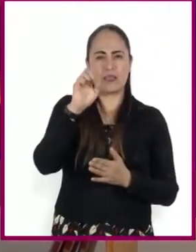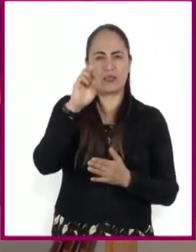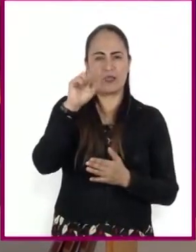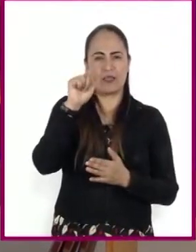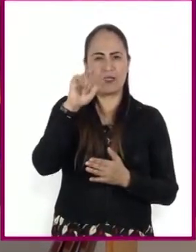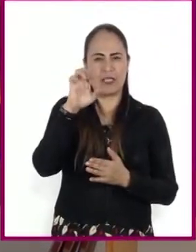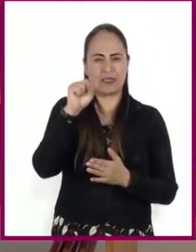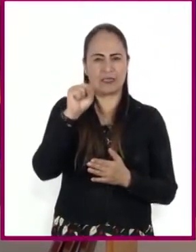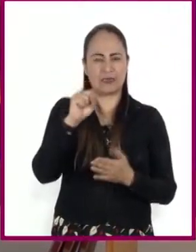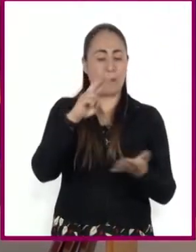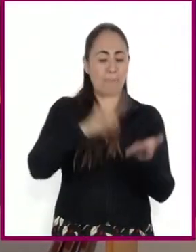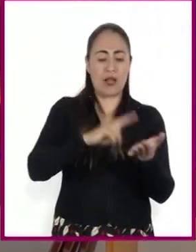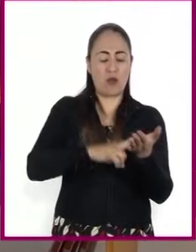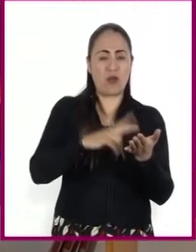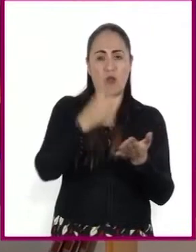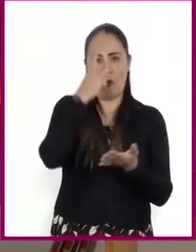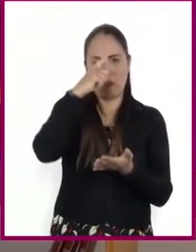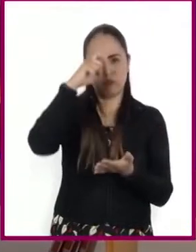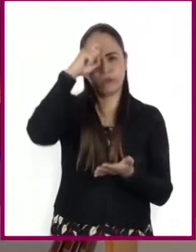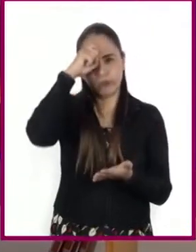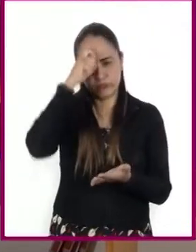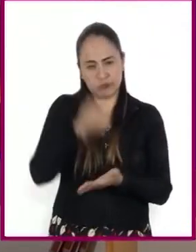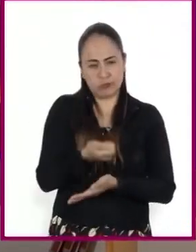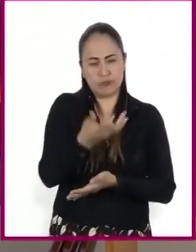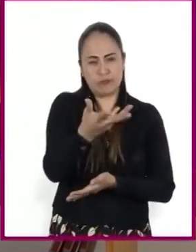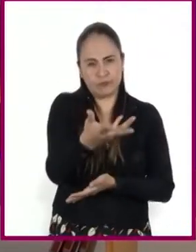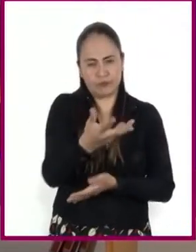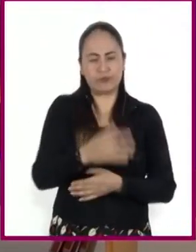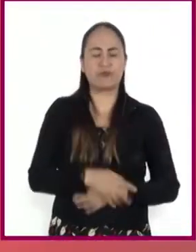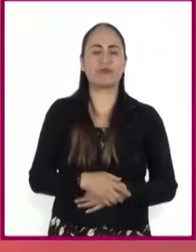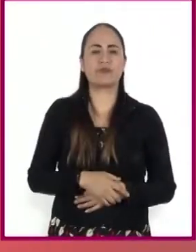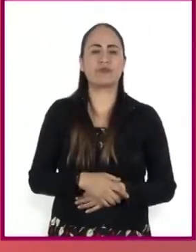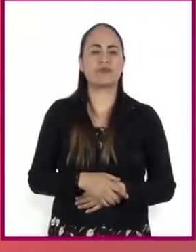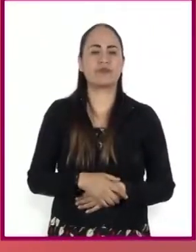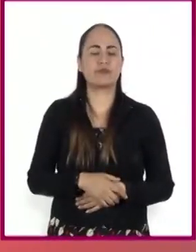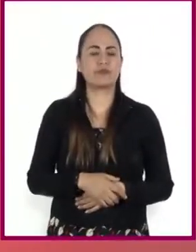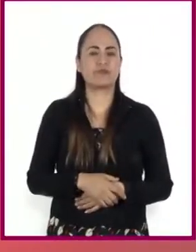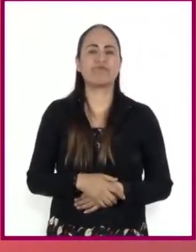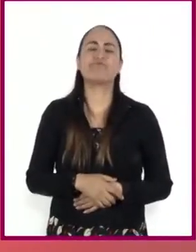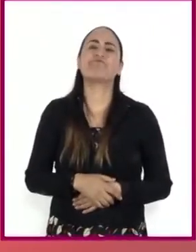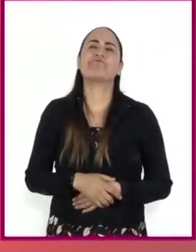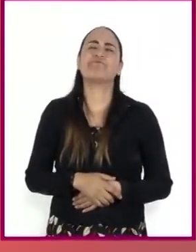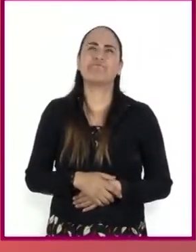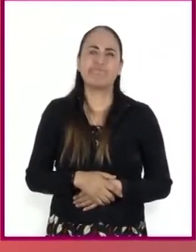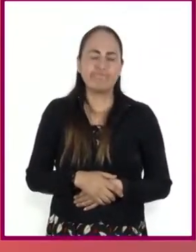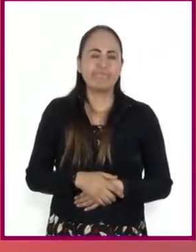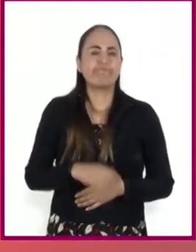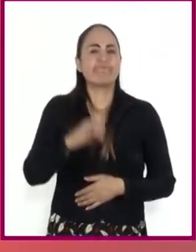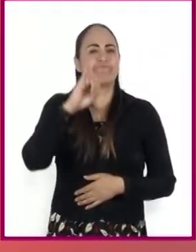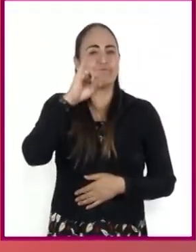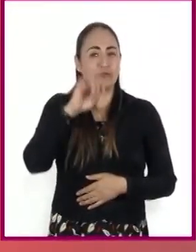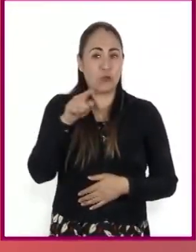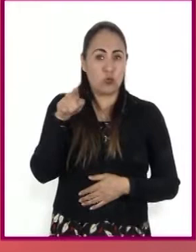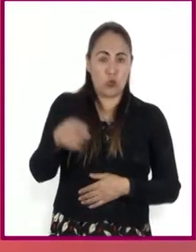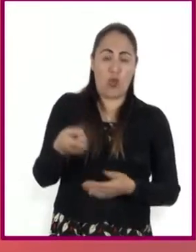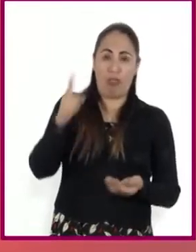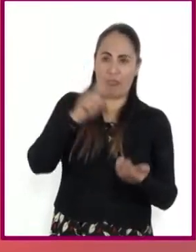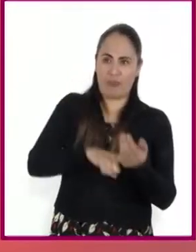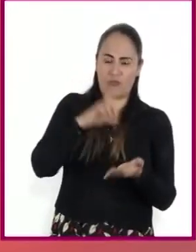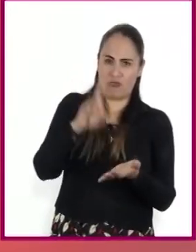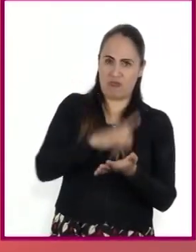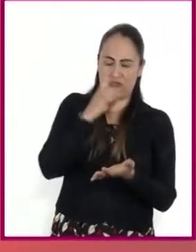los valores desconocidos, llamados incógnitas. Vaya maestra, parece que usted es un